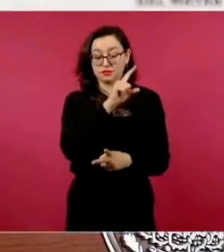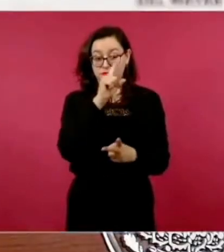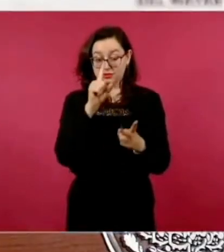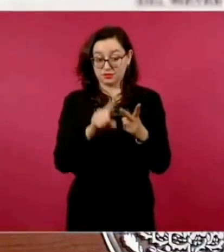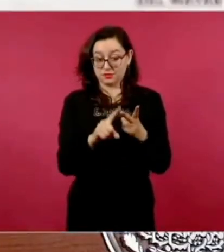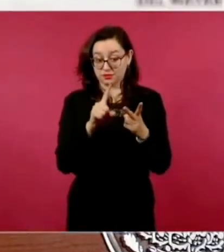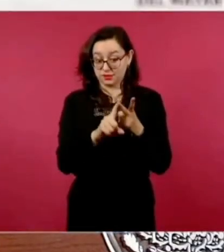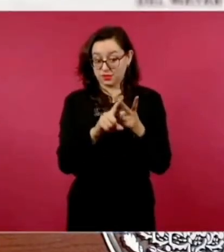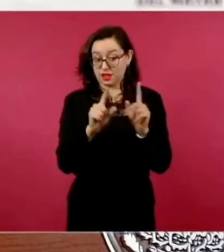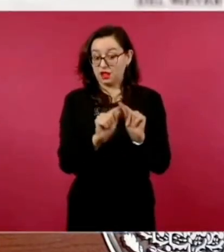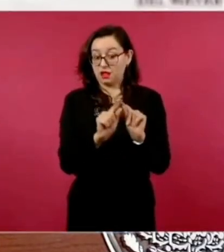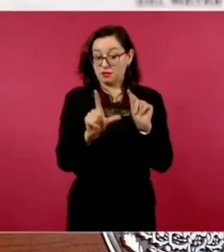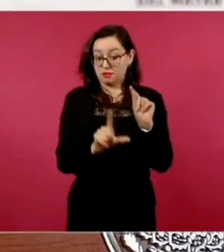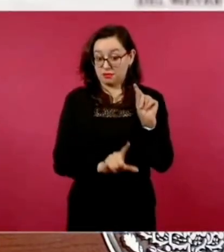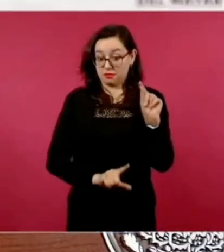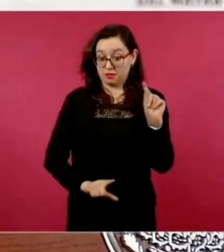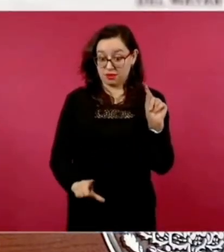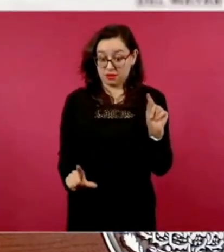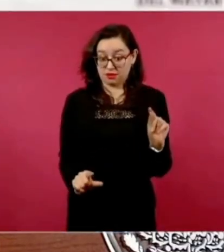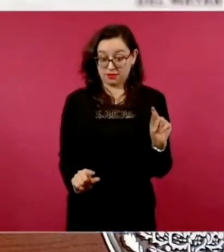que